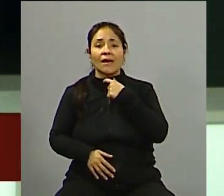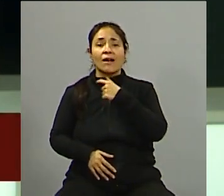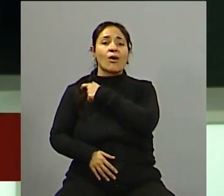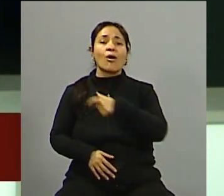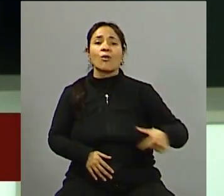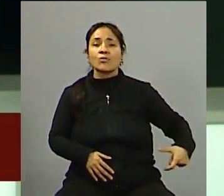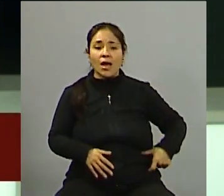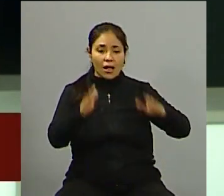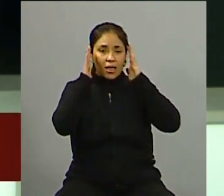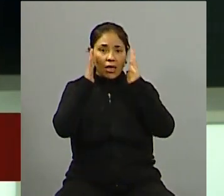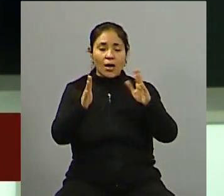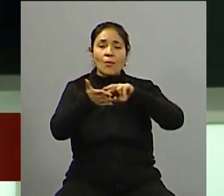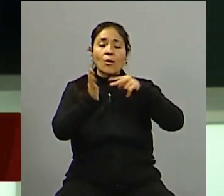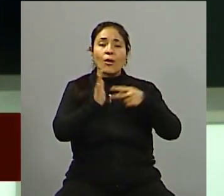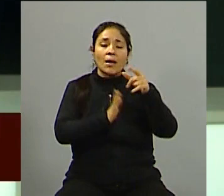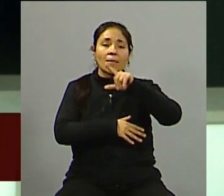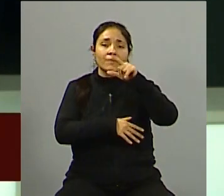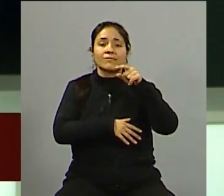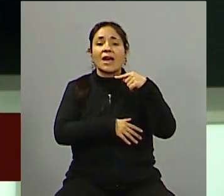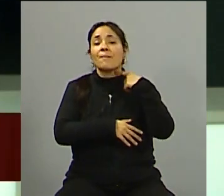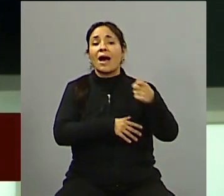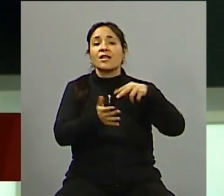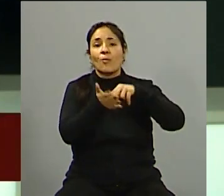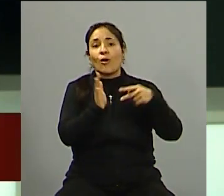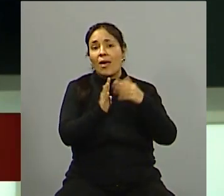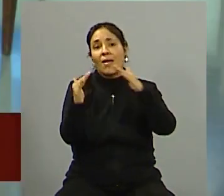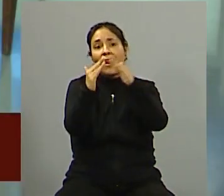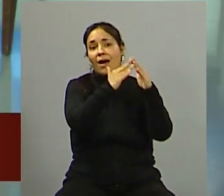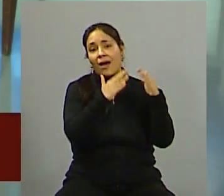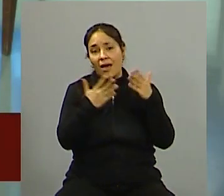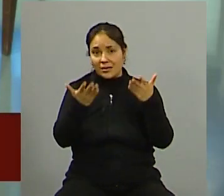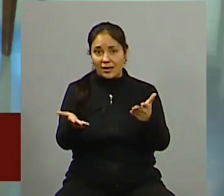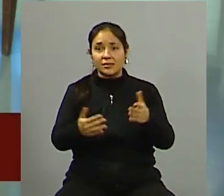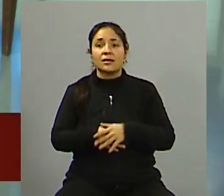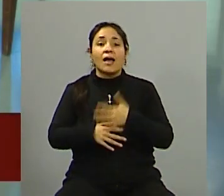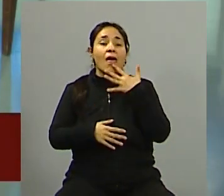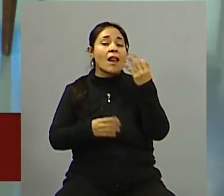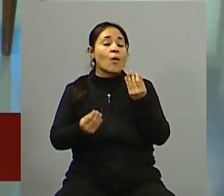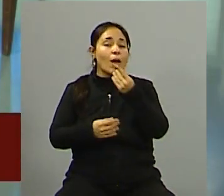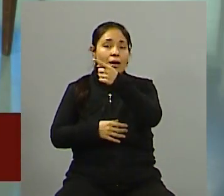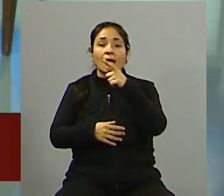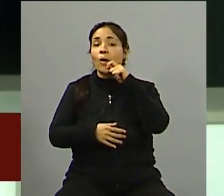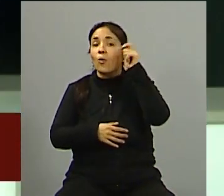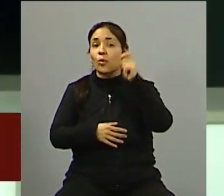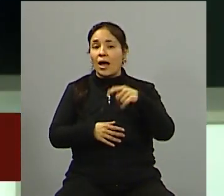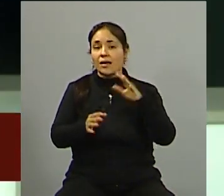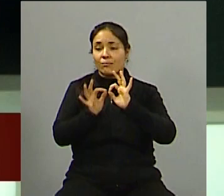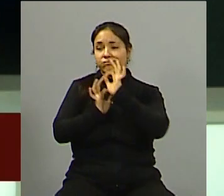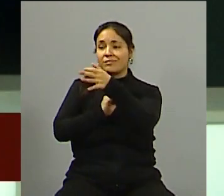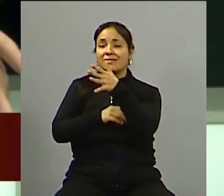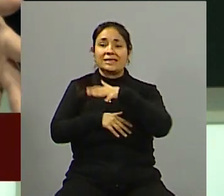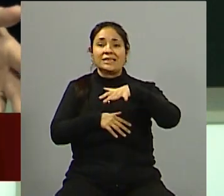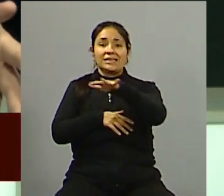es los problemas domésticos españoles. Claro. ¿Cuál es la realidad? ¿Sí? Que Ucrania a ellos les queda la vuelta a la esquina porque todo está